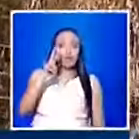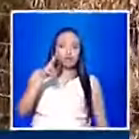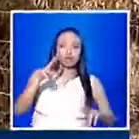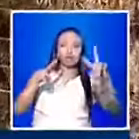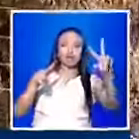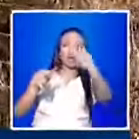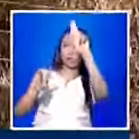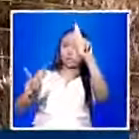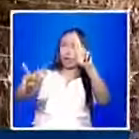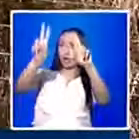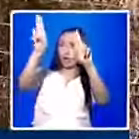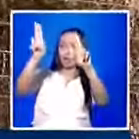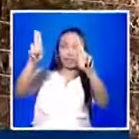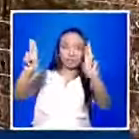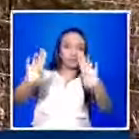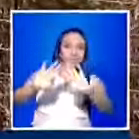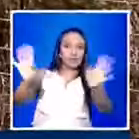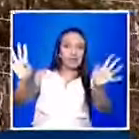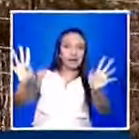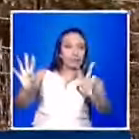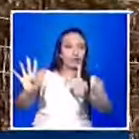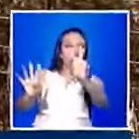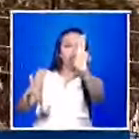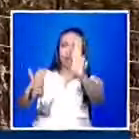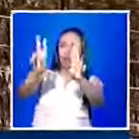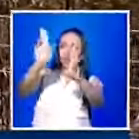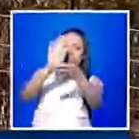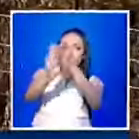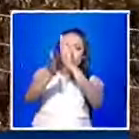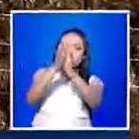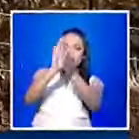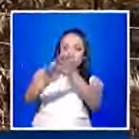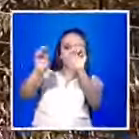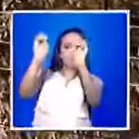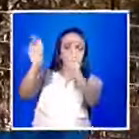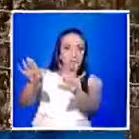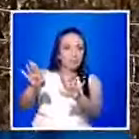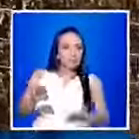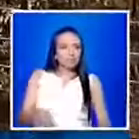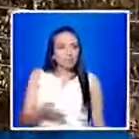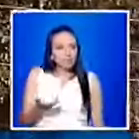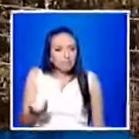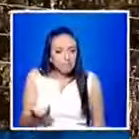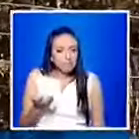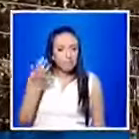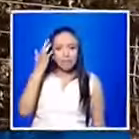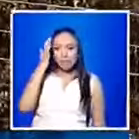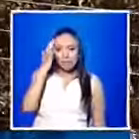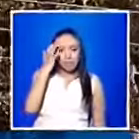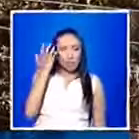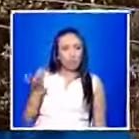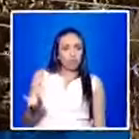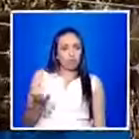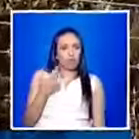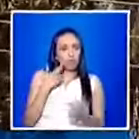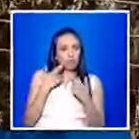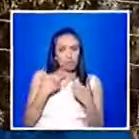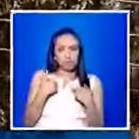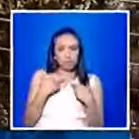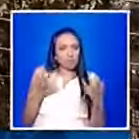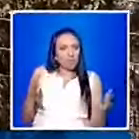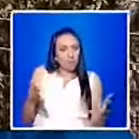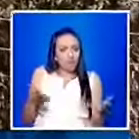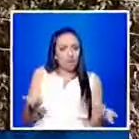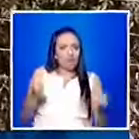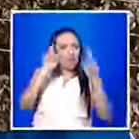del tema del transformador que usted ve en este momento. Nosotros estamos sumamente preocupados porque no hemos recibido respuesta de parte de la empresa